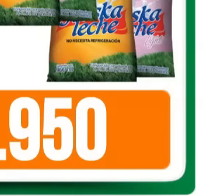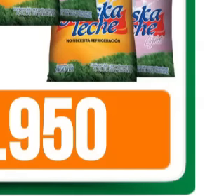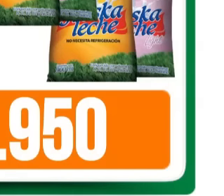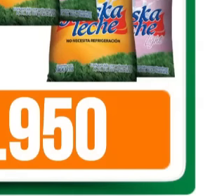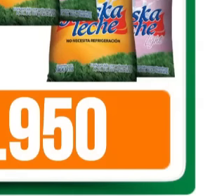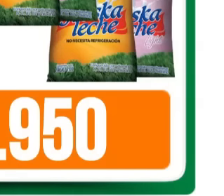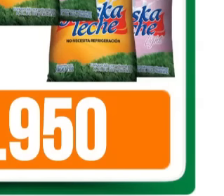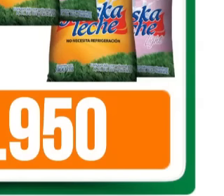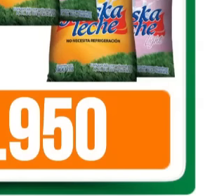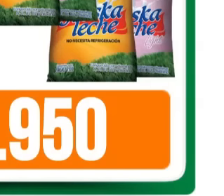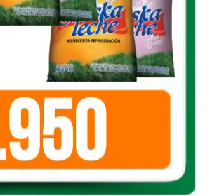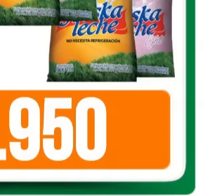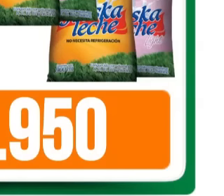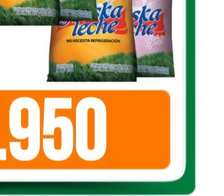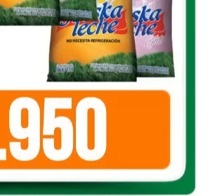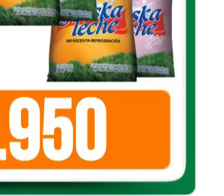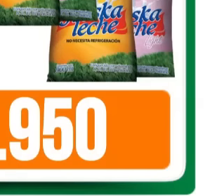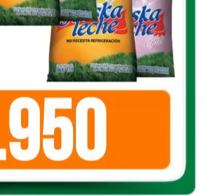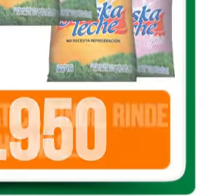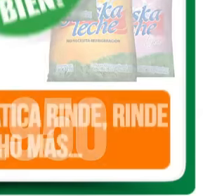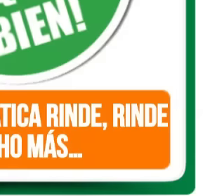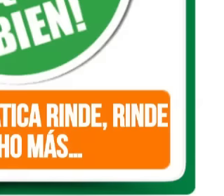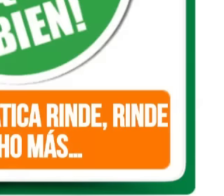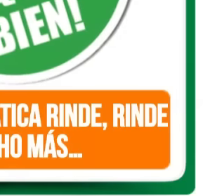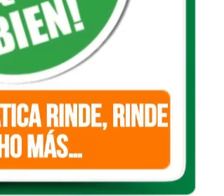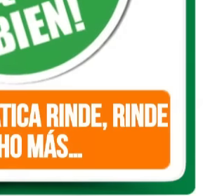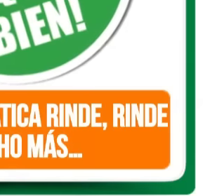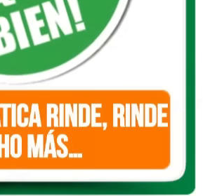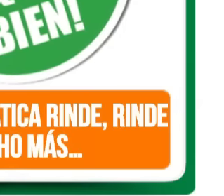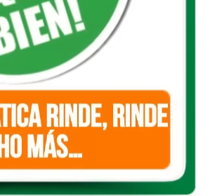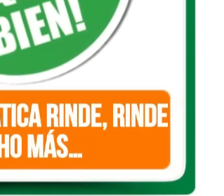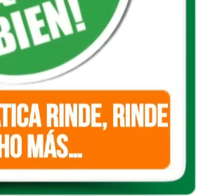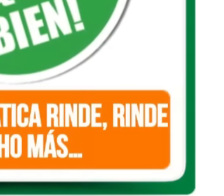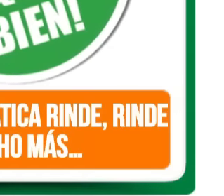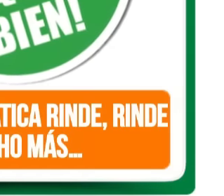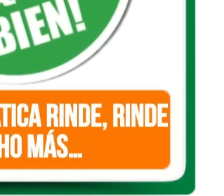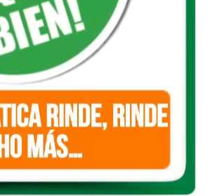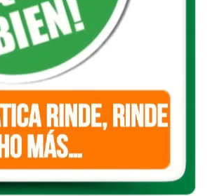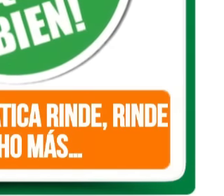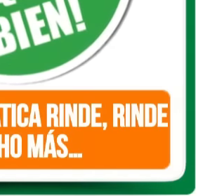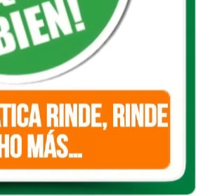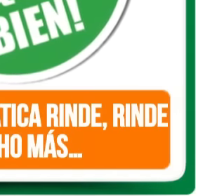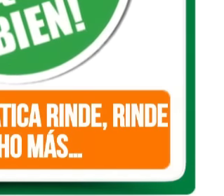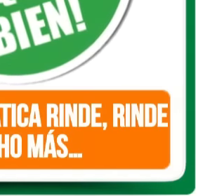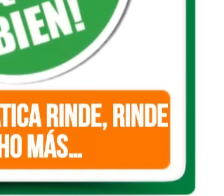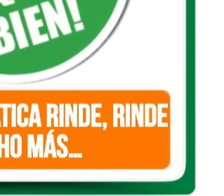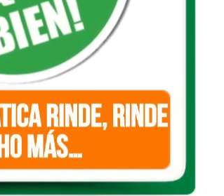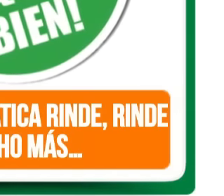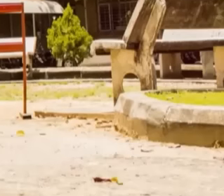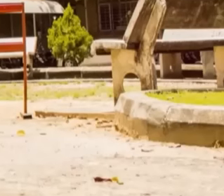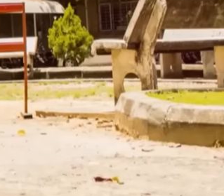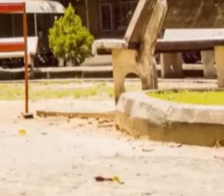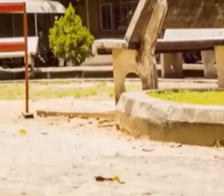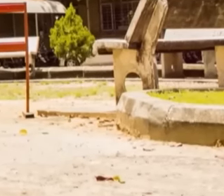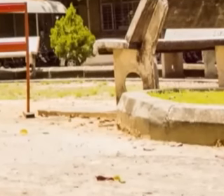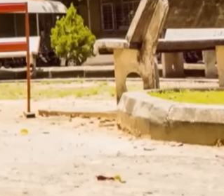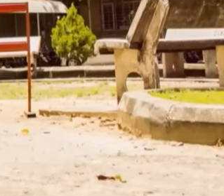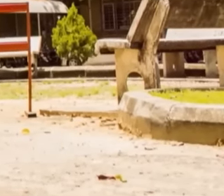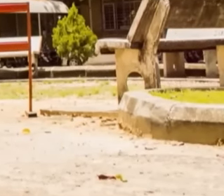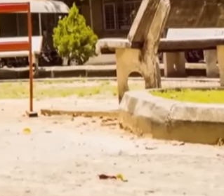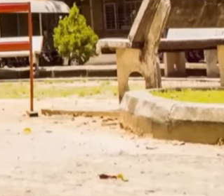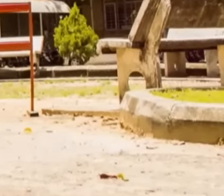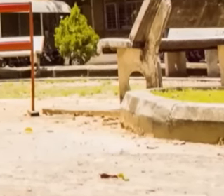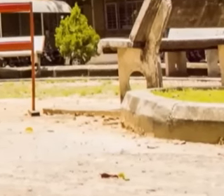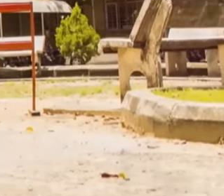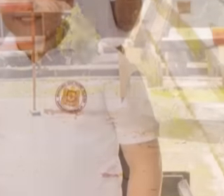fresca leche por solo 7,950 pesos. La Quinta, donde su platica rinde, rinde mucho más. Seminario